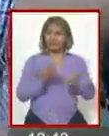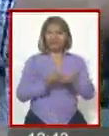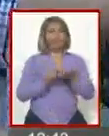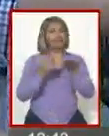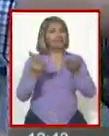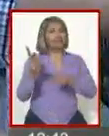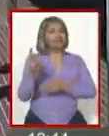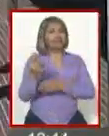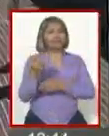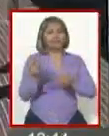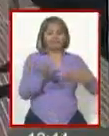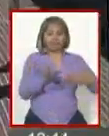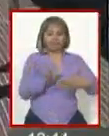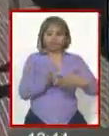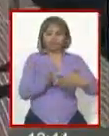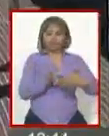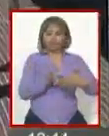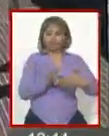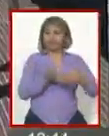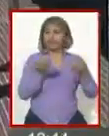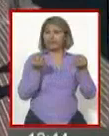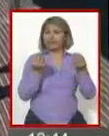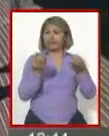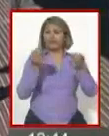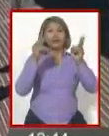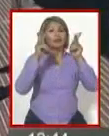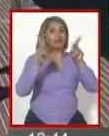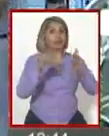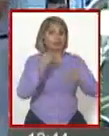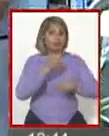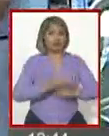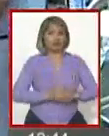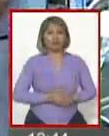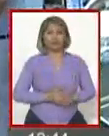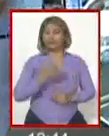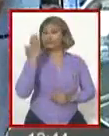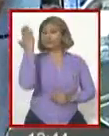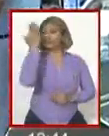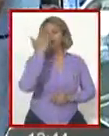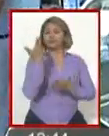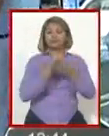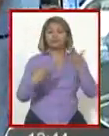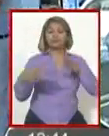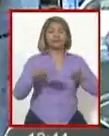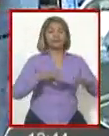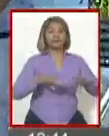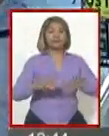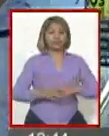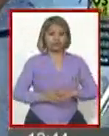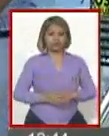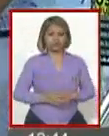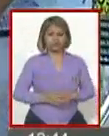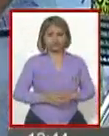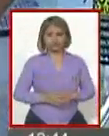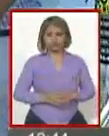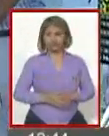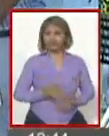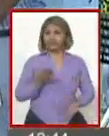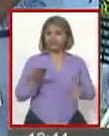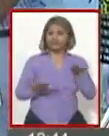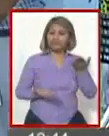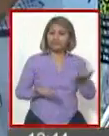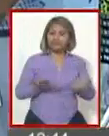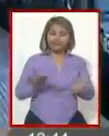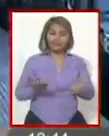es que acá en esta esquina y en esta esquina hay muchas personas que realmente desconocemos a qué actividad se dedican. Y